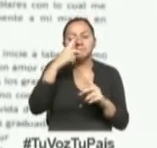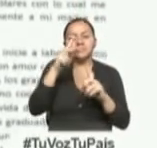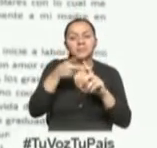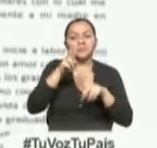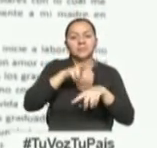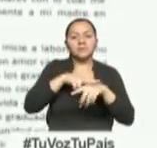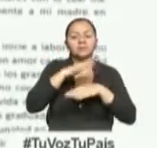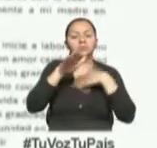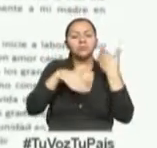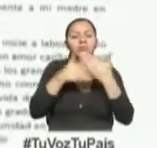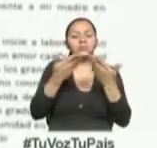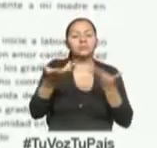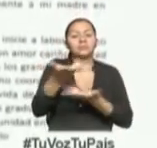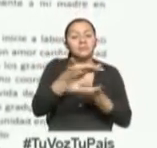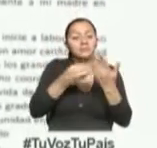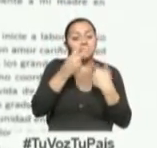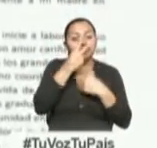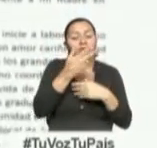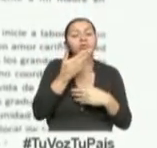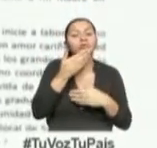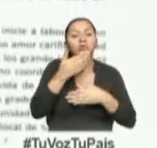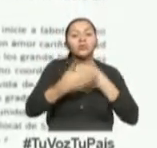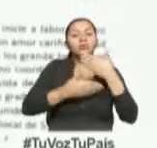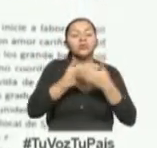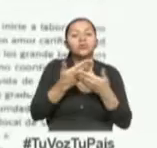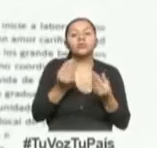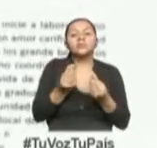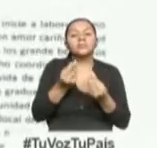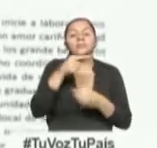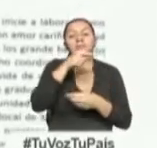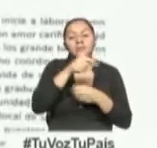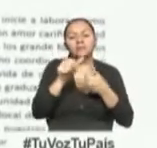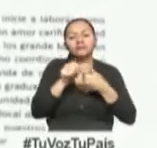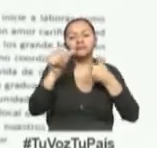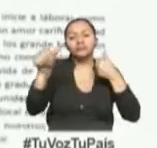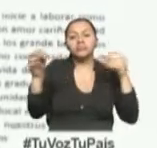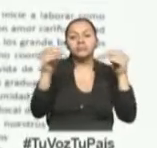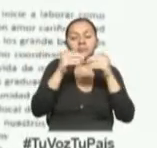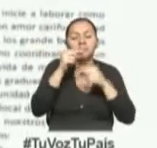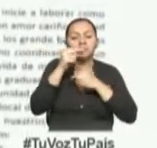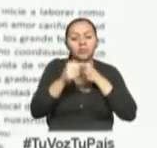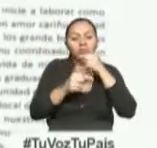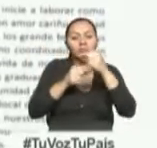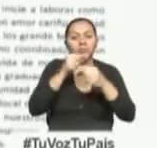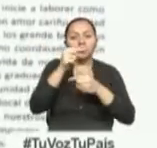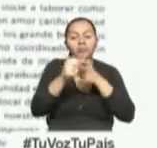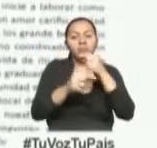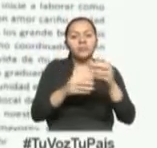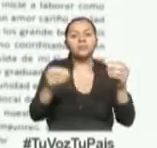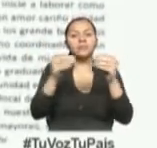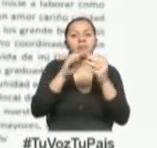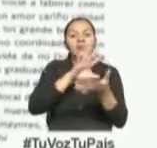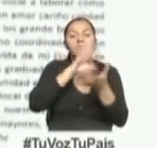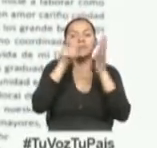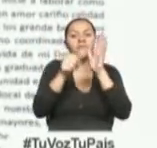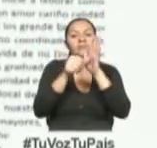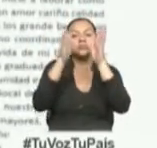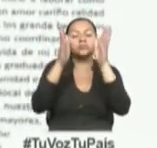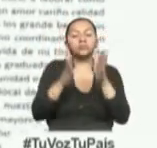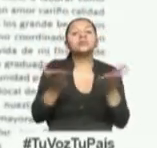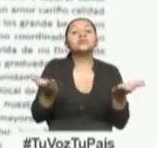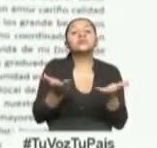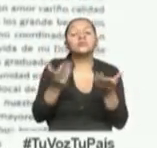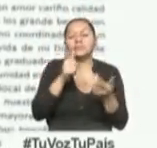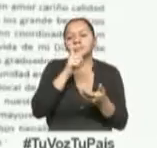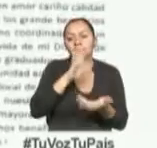y aunque estaba en Cuba estudiando desde el 2006, desde la distancia seguía paso a paso los inicios de la Revolución Ciudadana del Ecuador